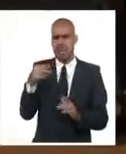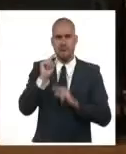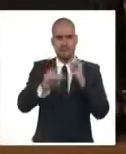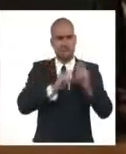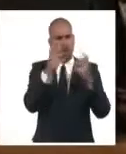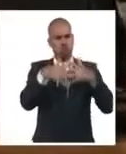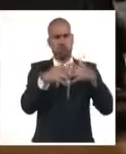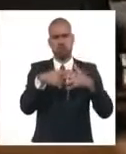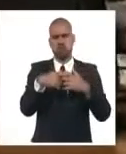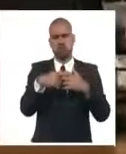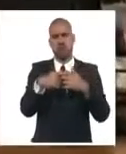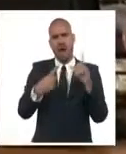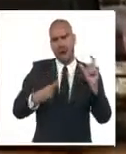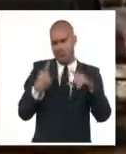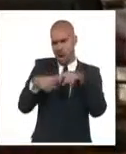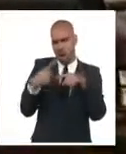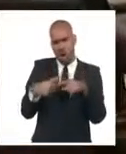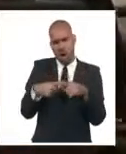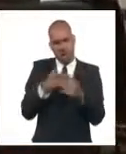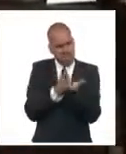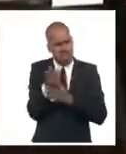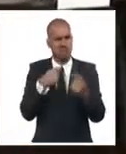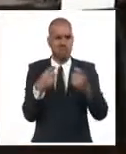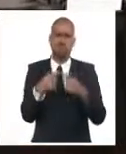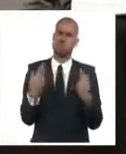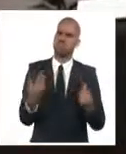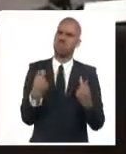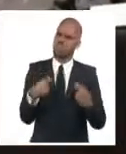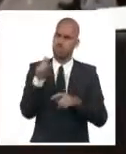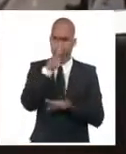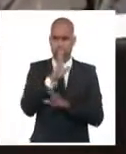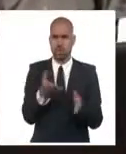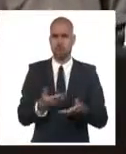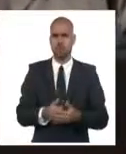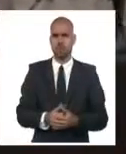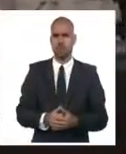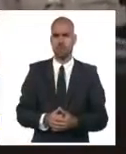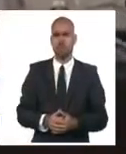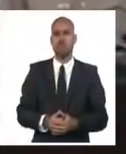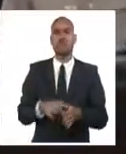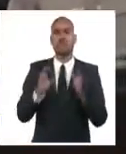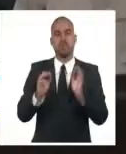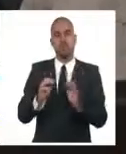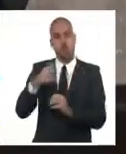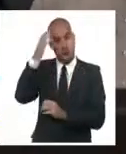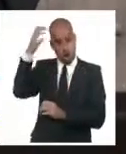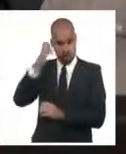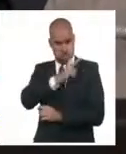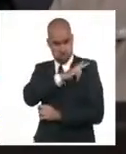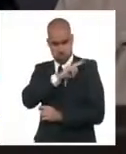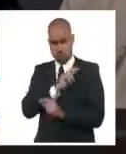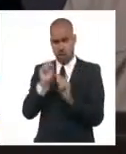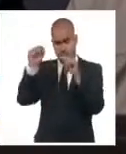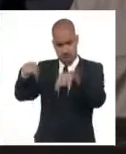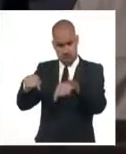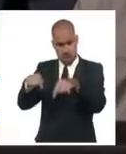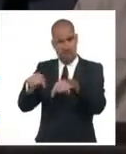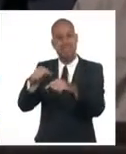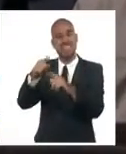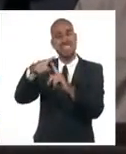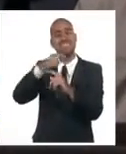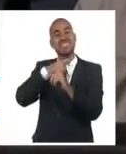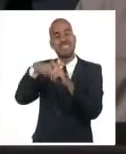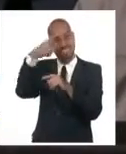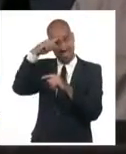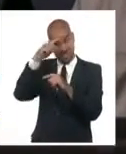armas? En defensa del negocio de la venta libre de armas, se expresó el propio gobernador de Texas, el conservador Greg Abbott,